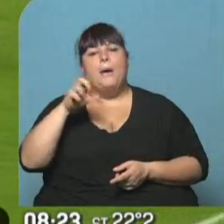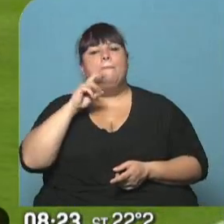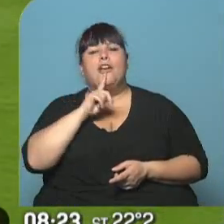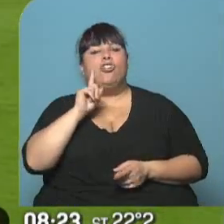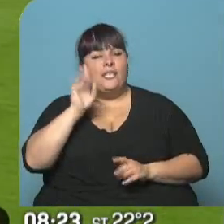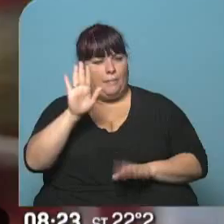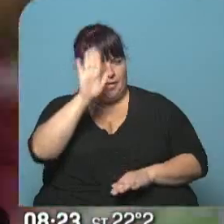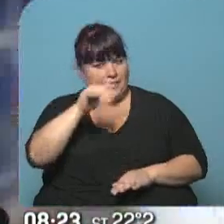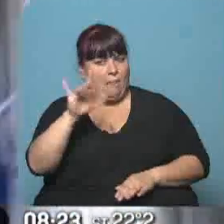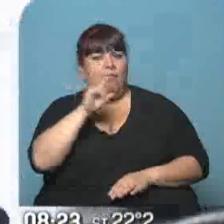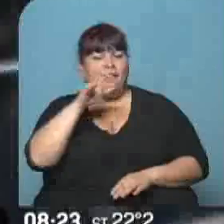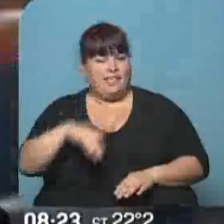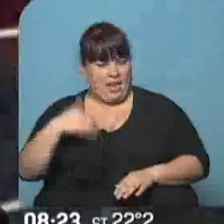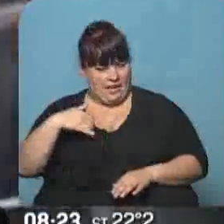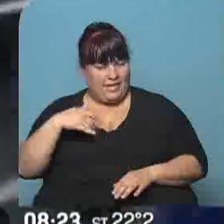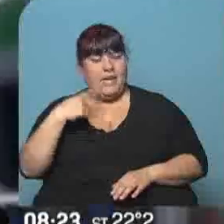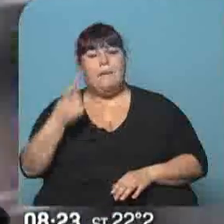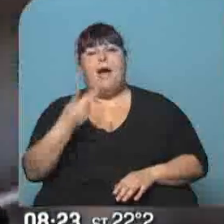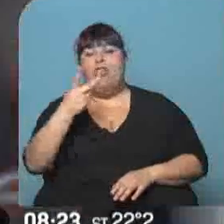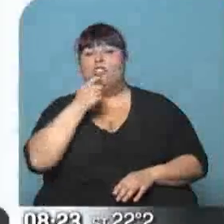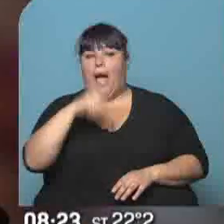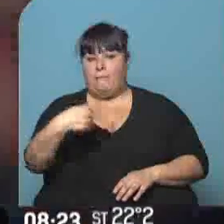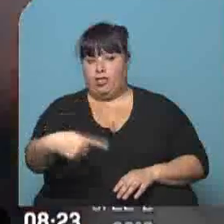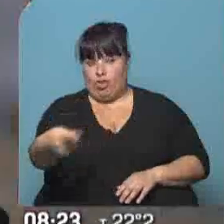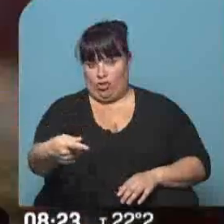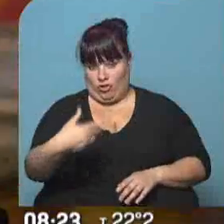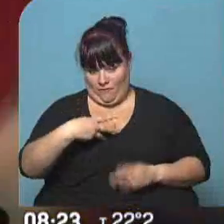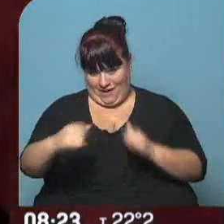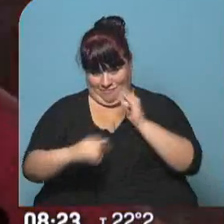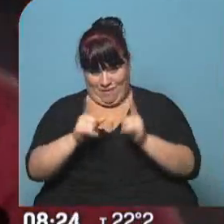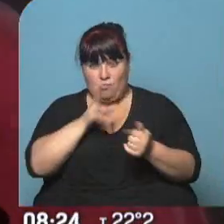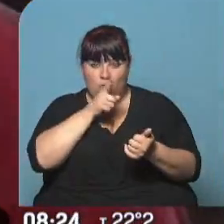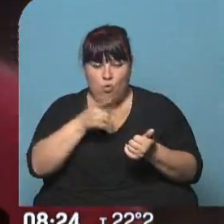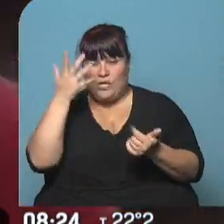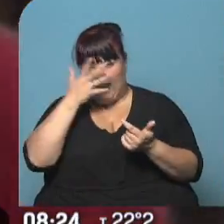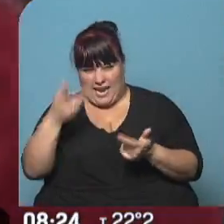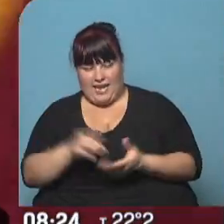Perotti también convocado por Sampaoli para los dos amistosos que recién terminamos de nombrar.